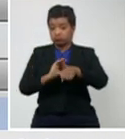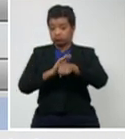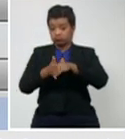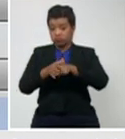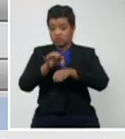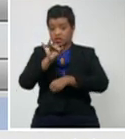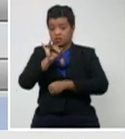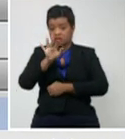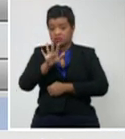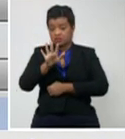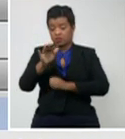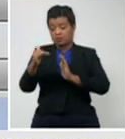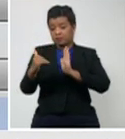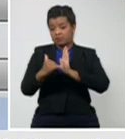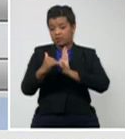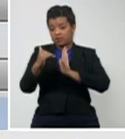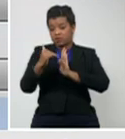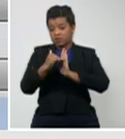75.320.742,